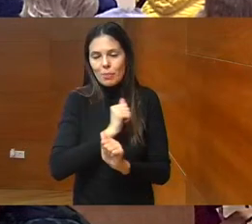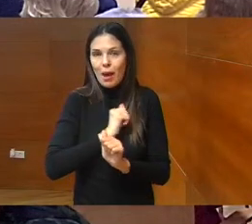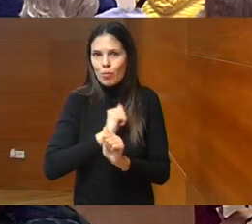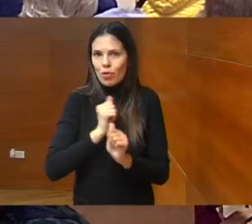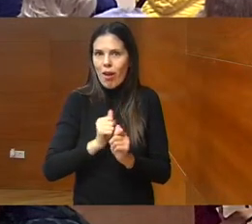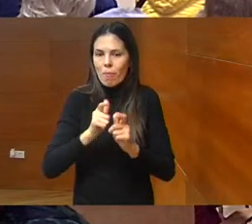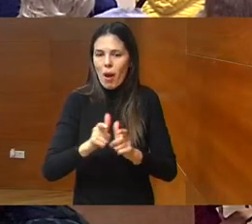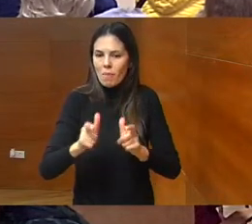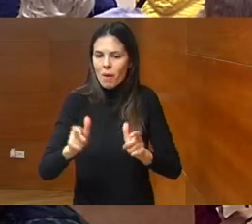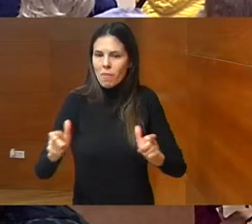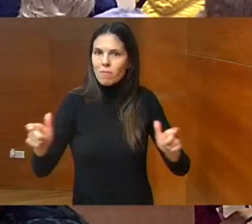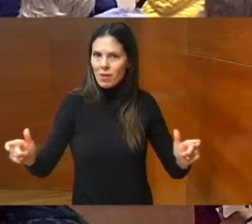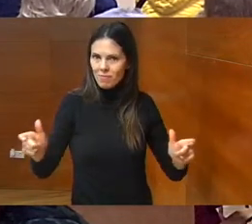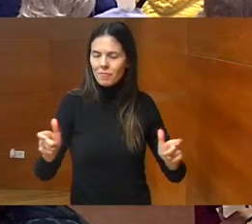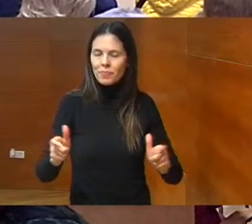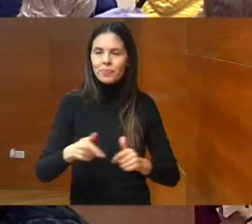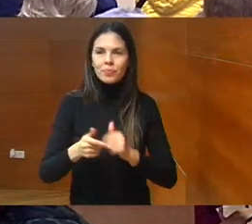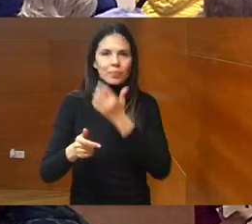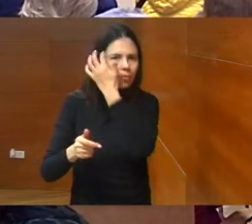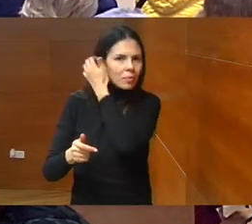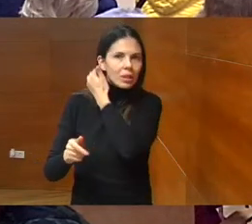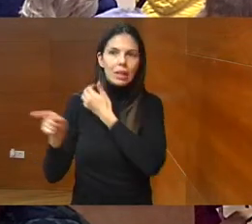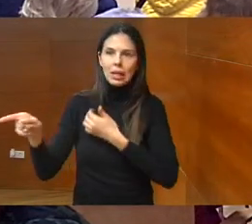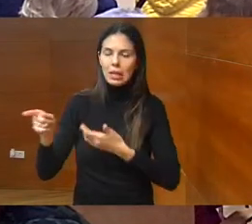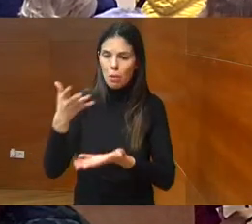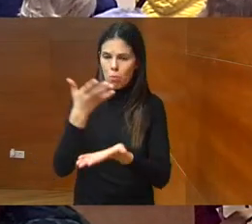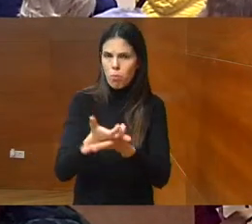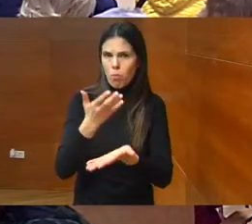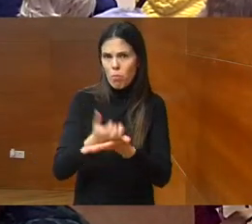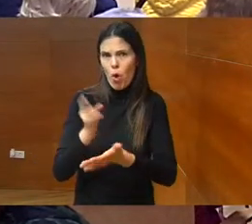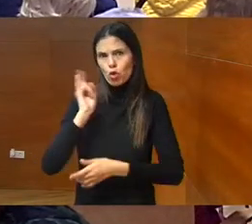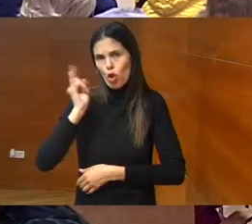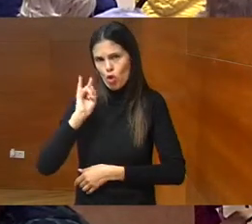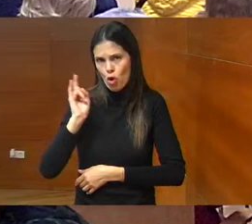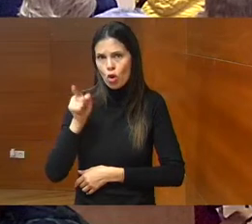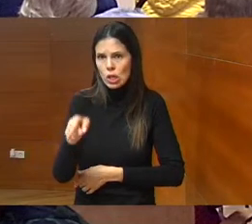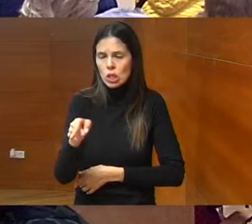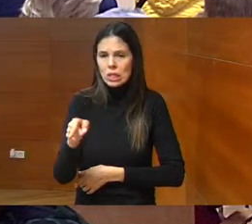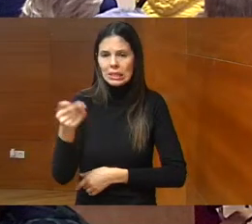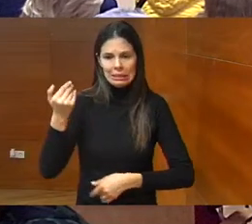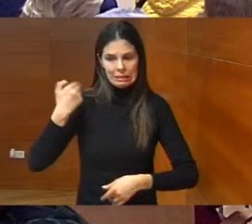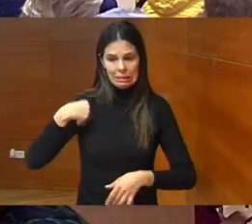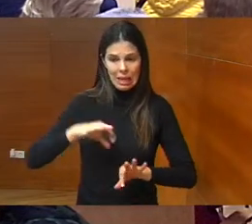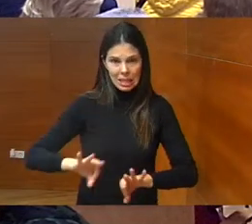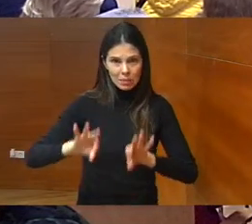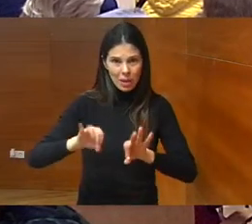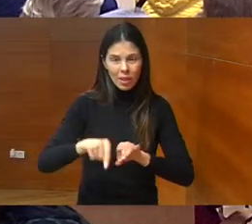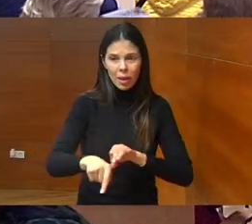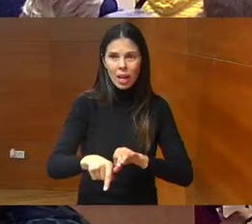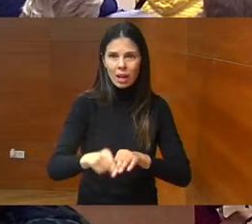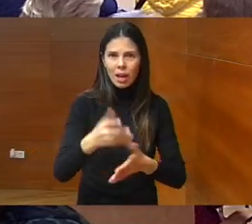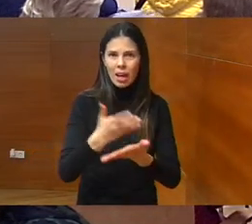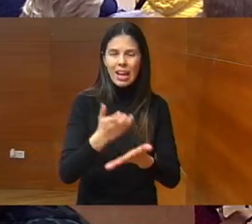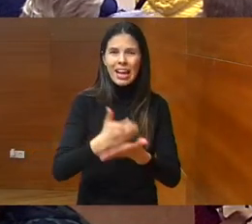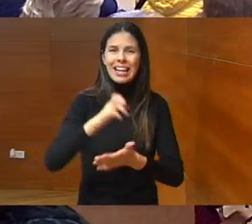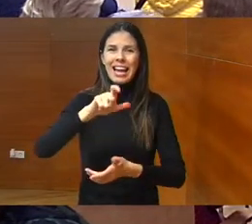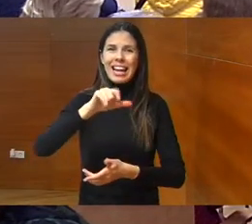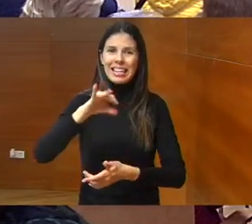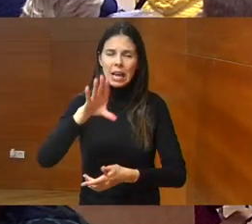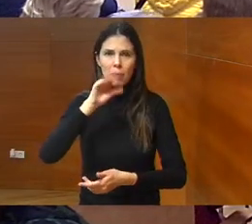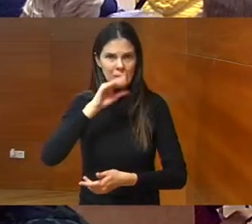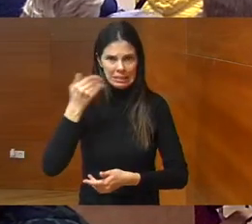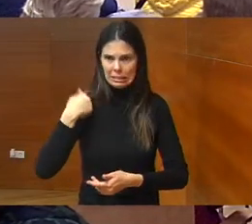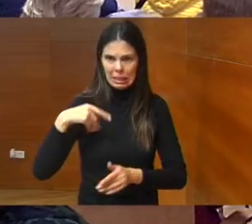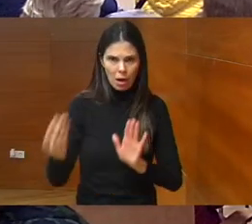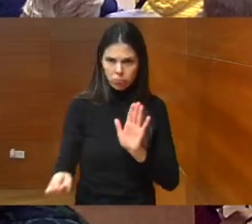cada uno de estos relatos sonoros podcast que se en concreto o podcast de Lisa ya está disponible